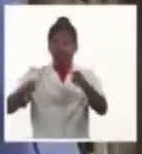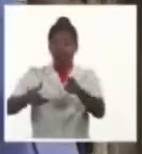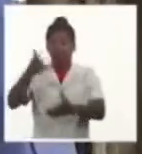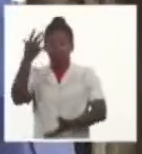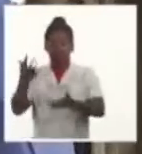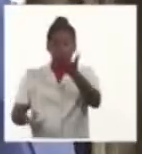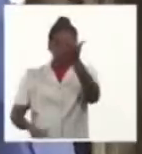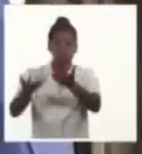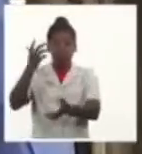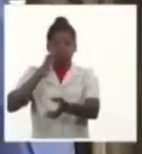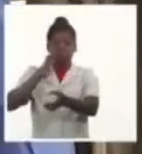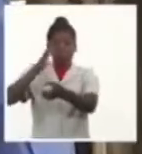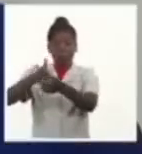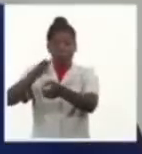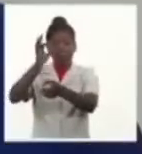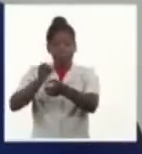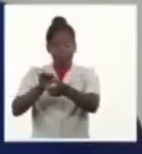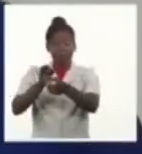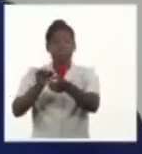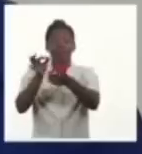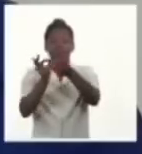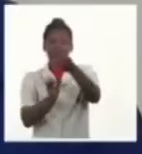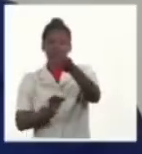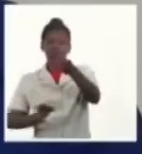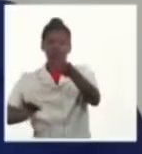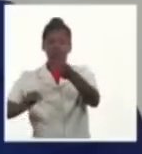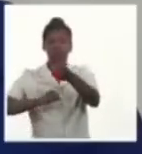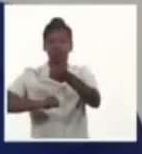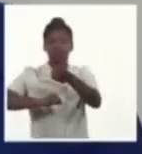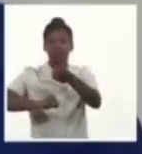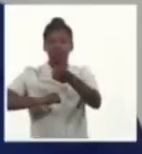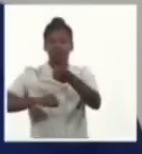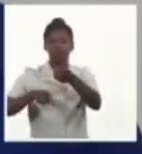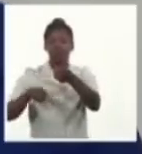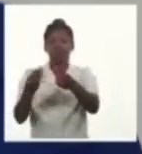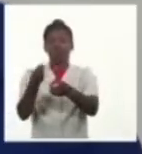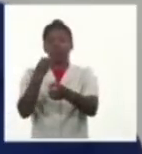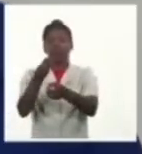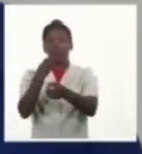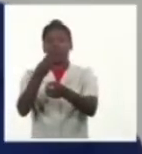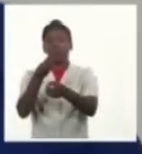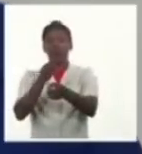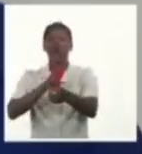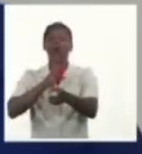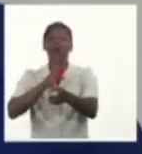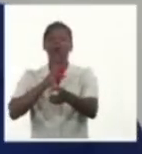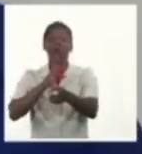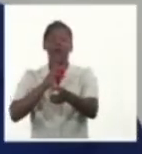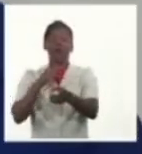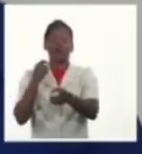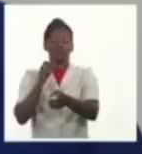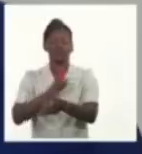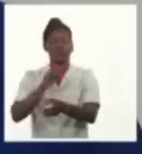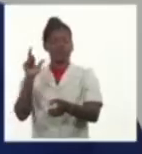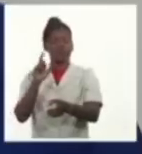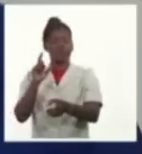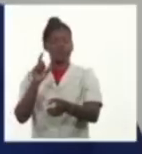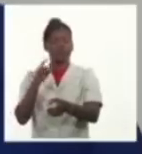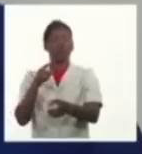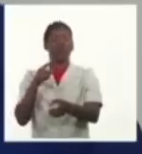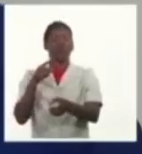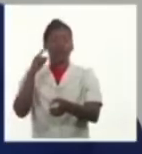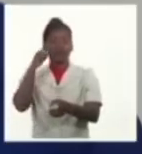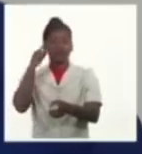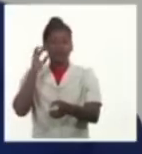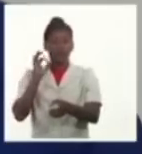que nos estaba provocando alto consumo de agua. Esto, bueno, durante la salida apareció